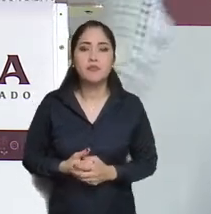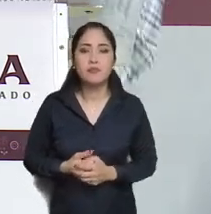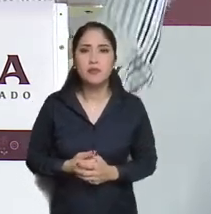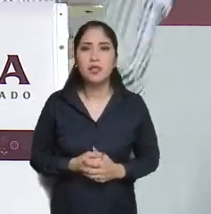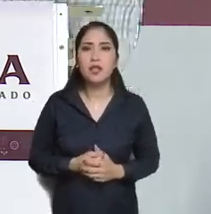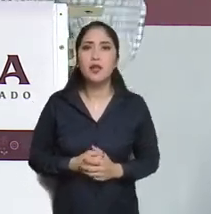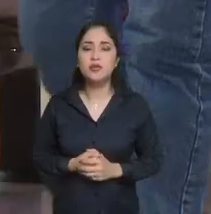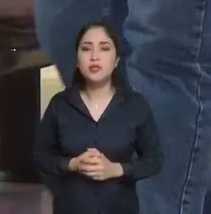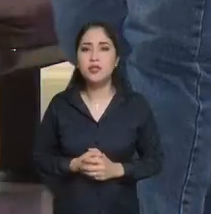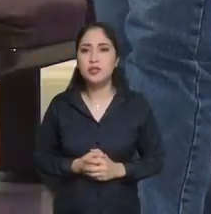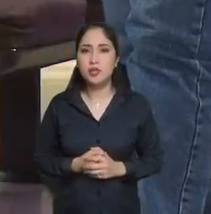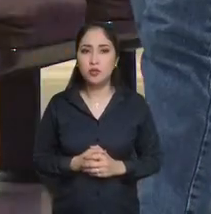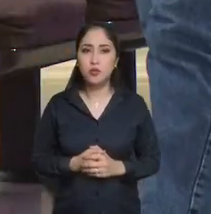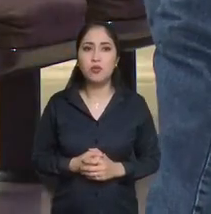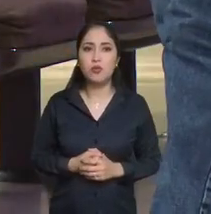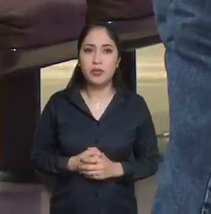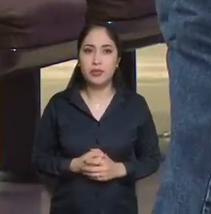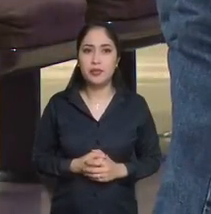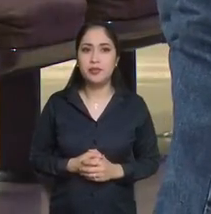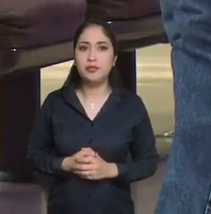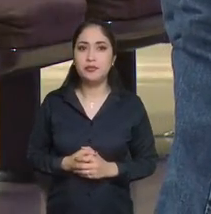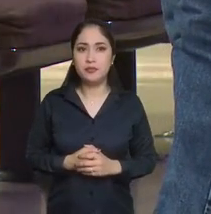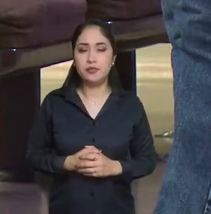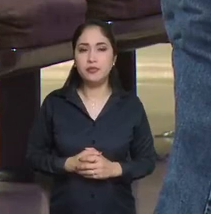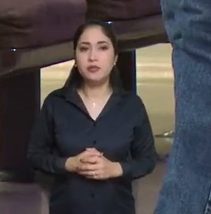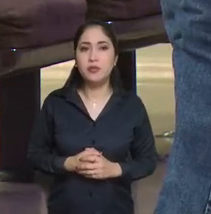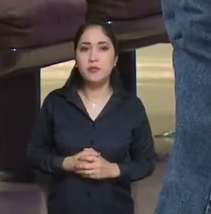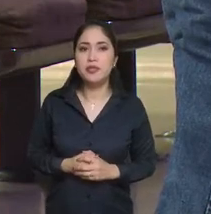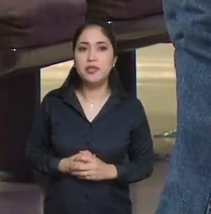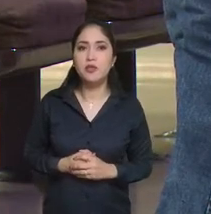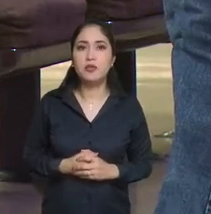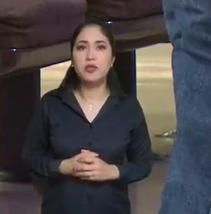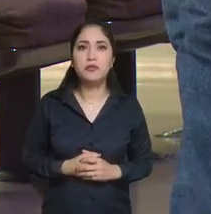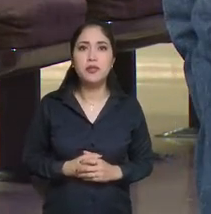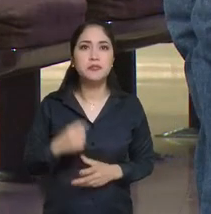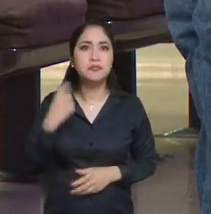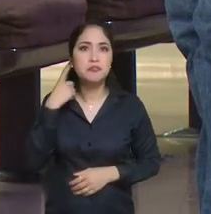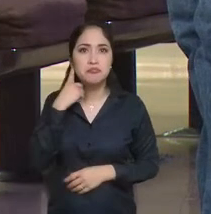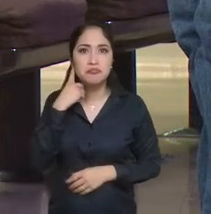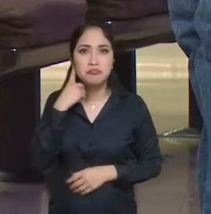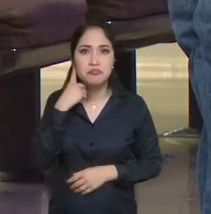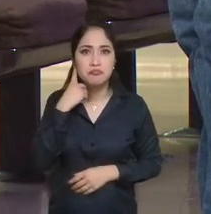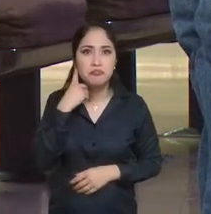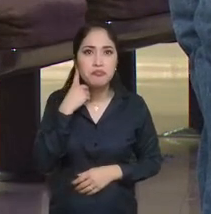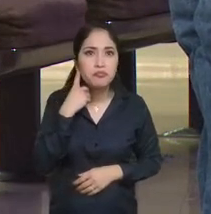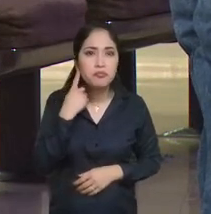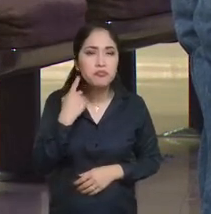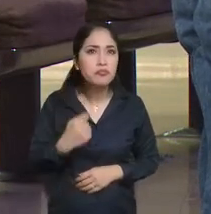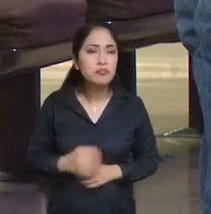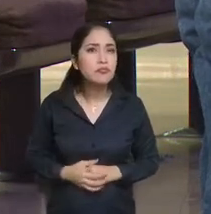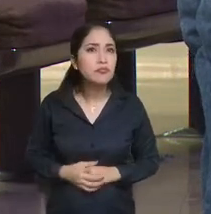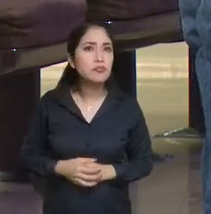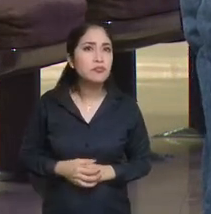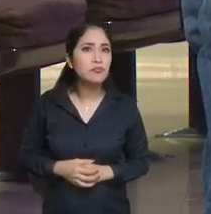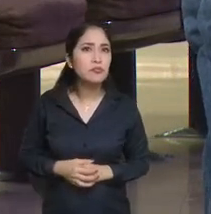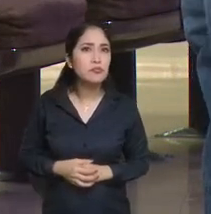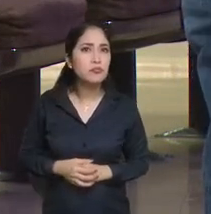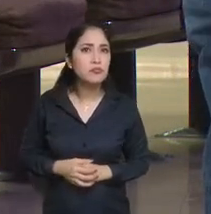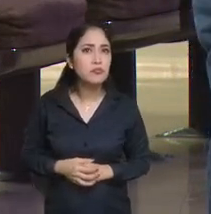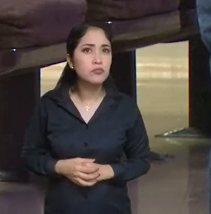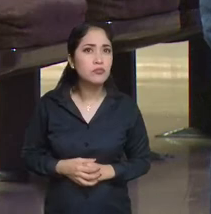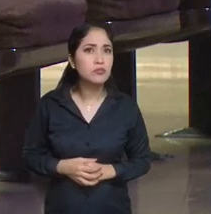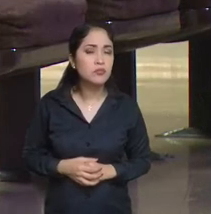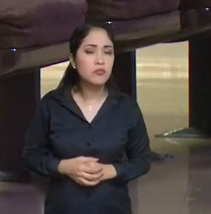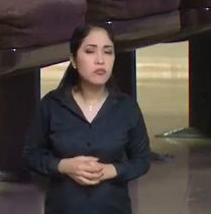Que tuvo con Quirino, le especificó también sobre haberle entregado los derechos para que estuviera al tanto por 30 años sobre